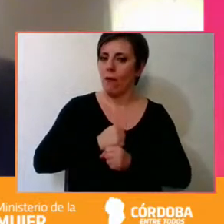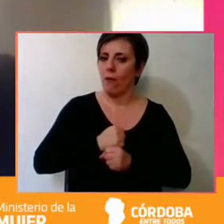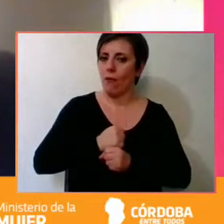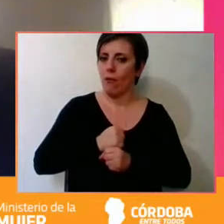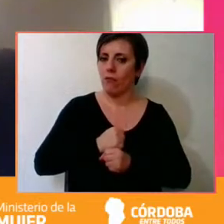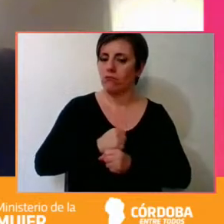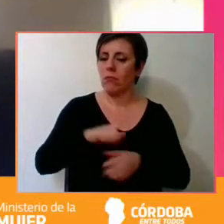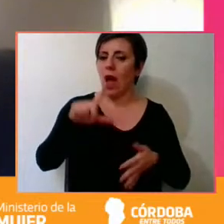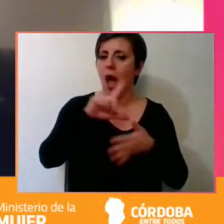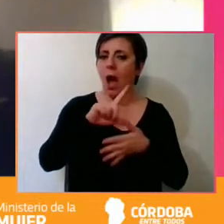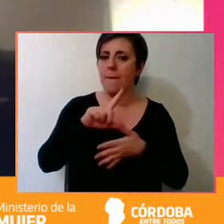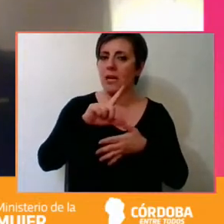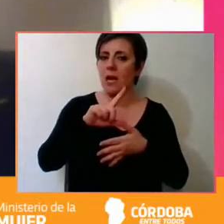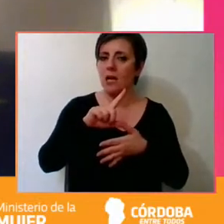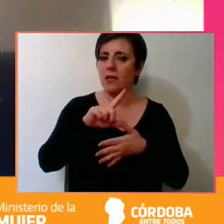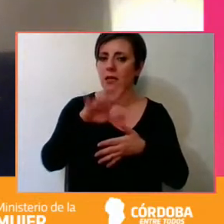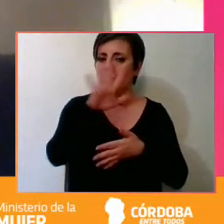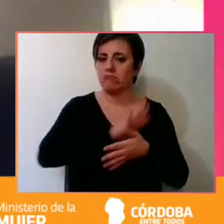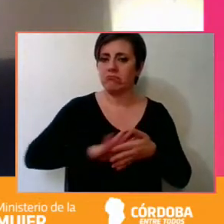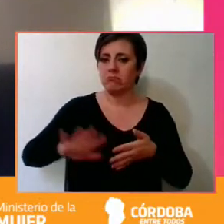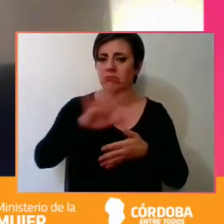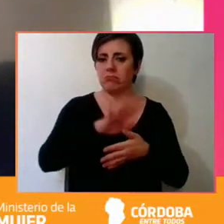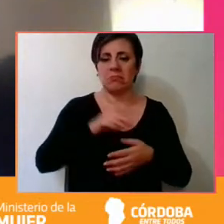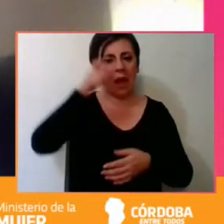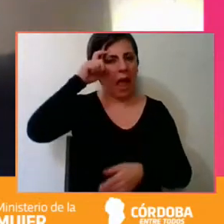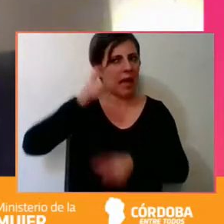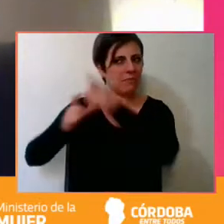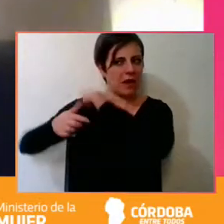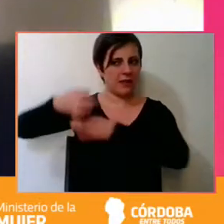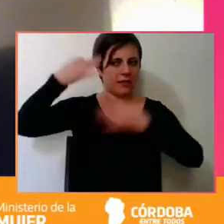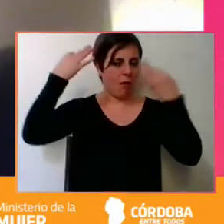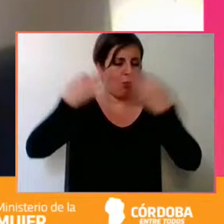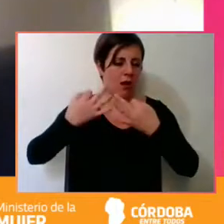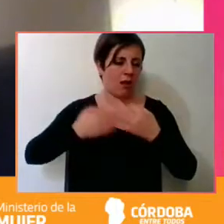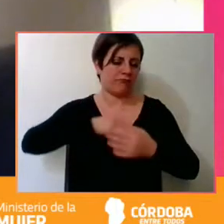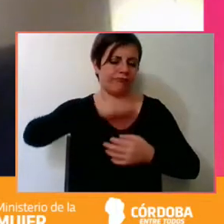América Latina está llena de buenas experiencias. Llena.